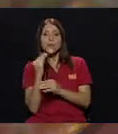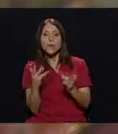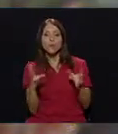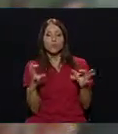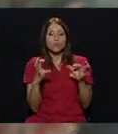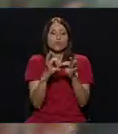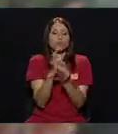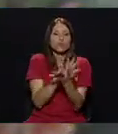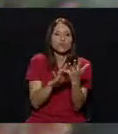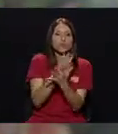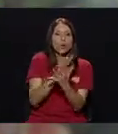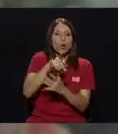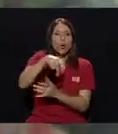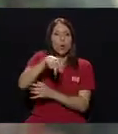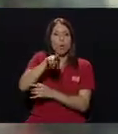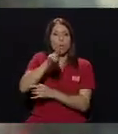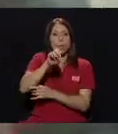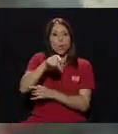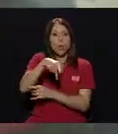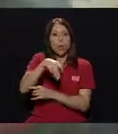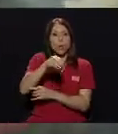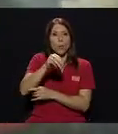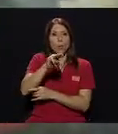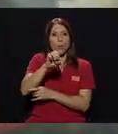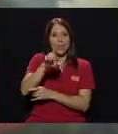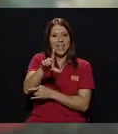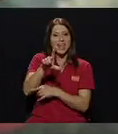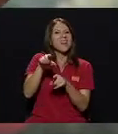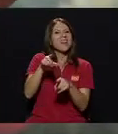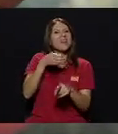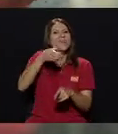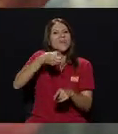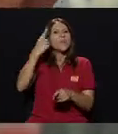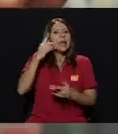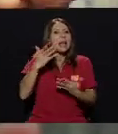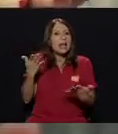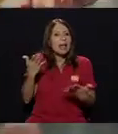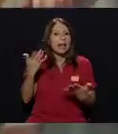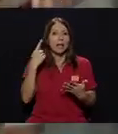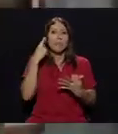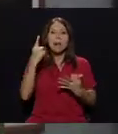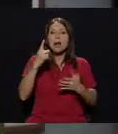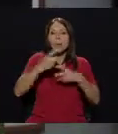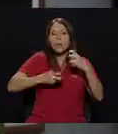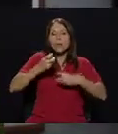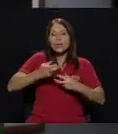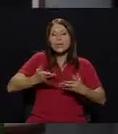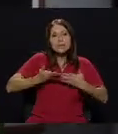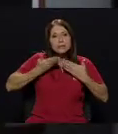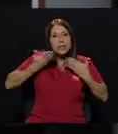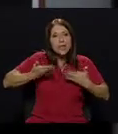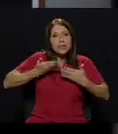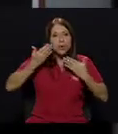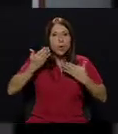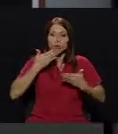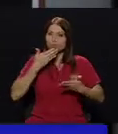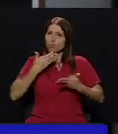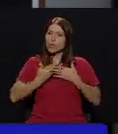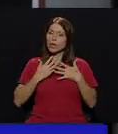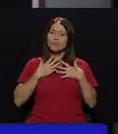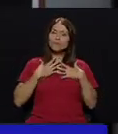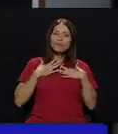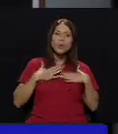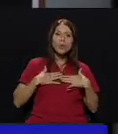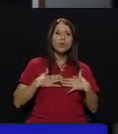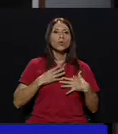llama Propomiel. ¿Para qué se recomienda? Al ser antibacterial y antiséptico, se recomienda para afecciones respiratorias. Es muy buena